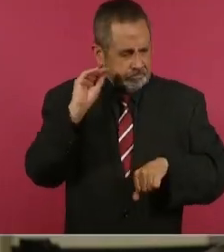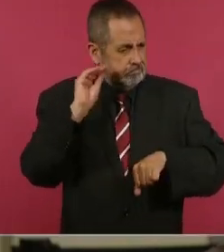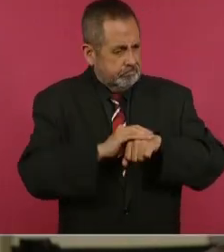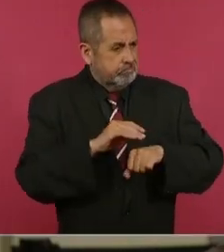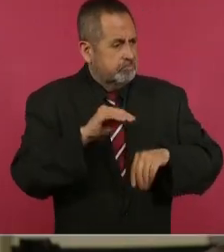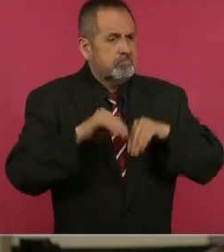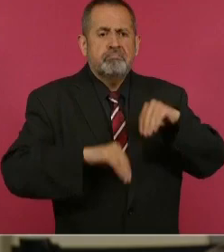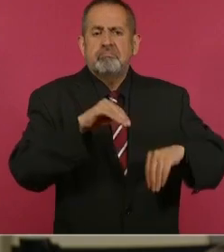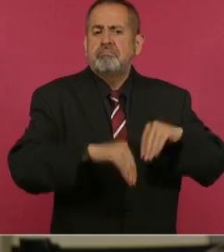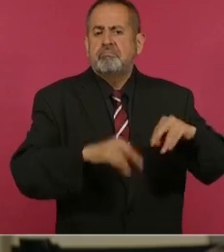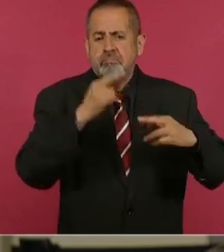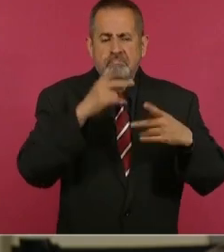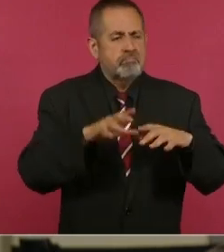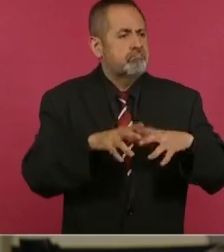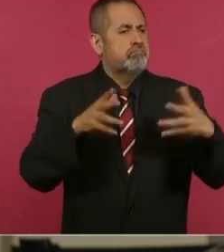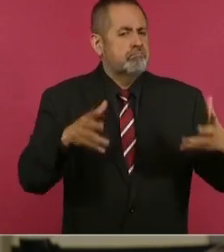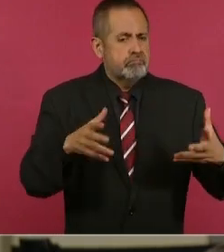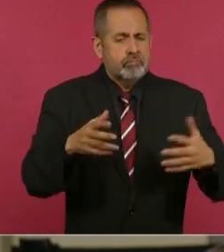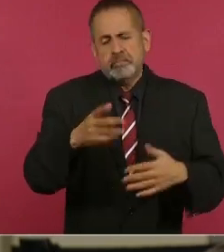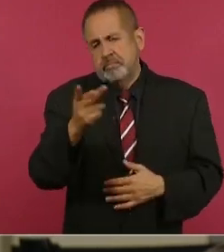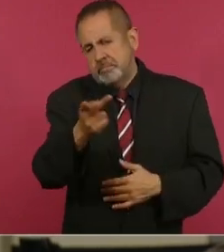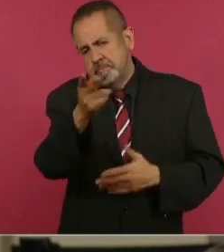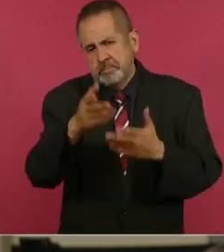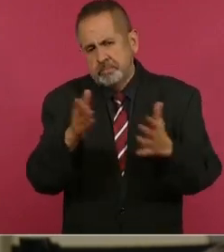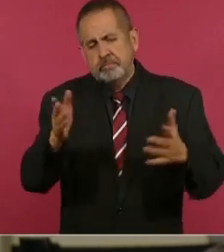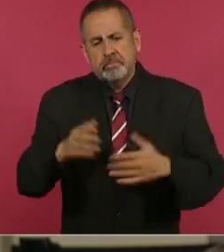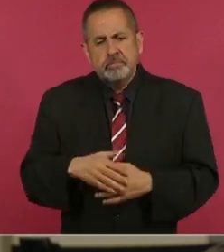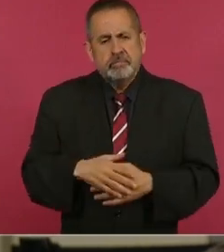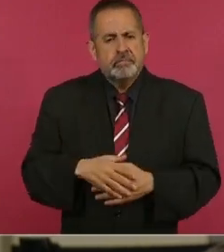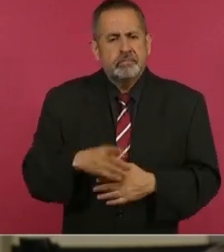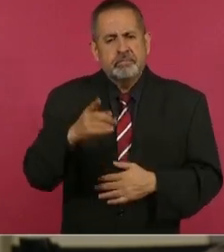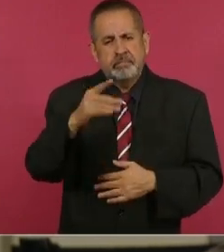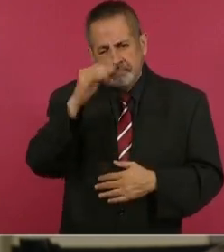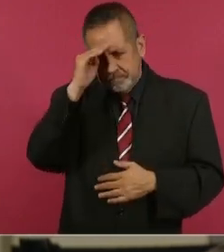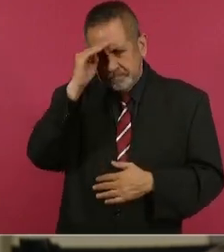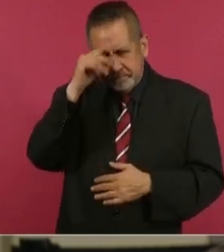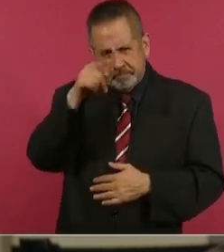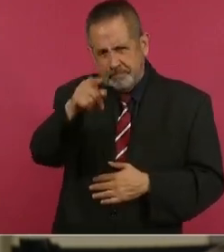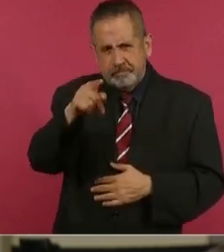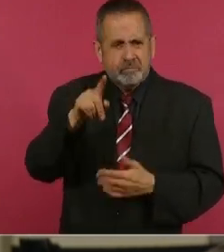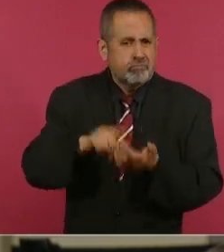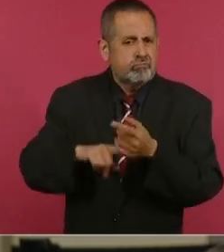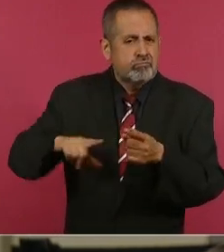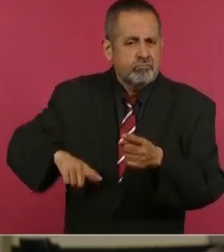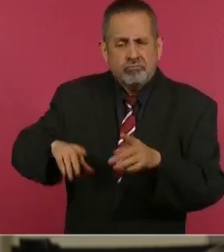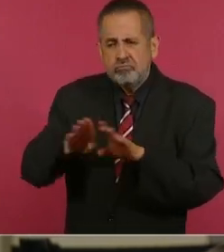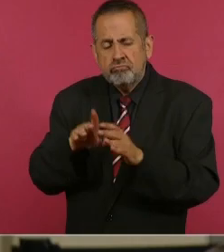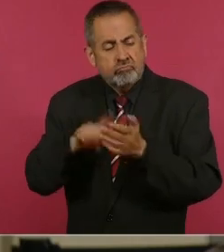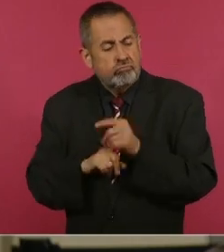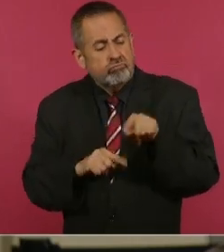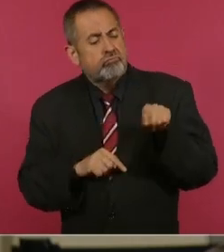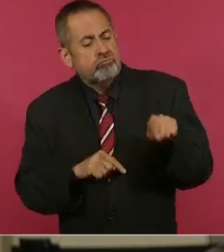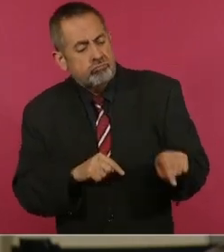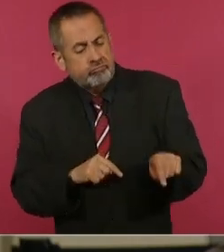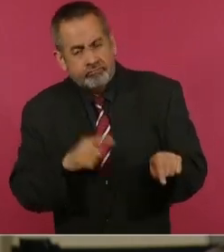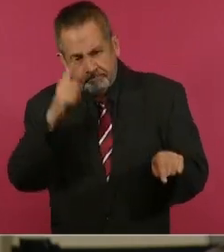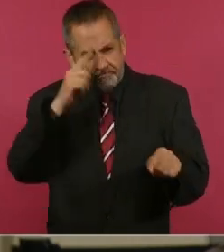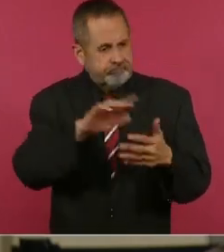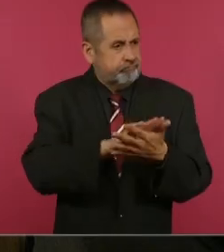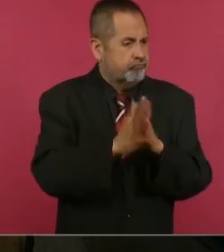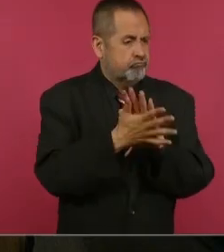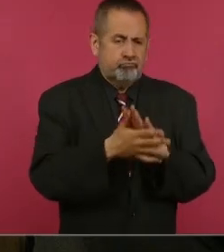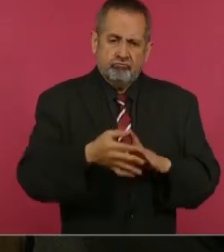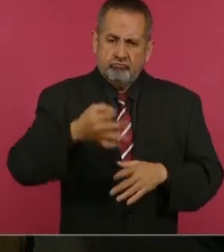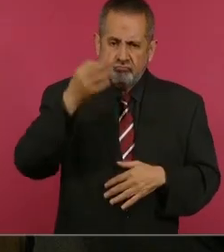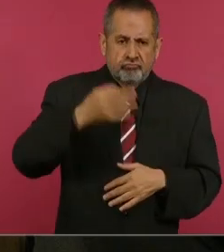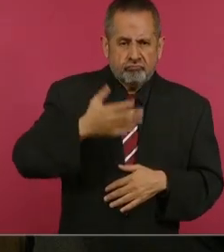región. Es una pregunta abierta, señor presidente. ¿Qué está en la mente de su gobierno hacer justamente para convertir esto en